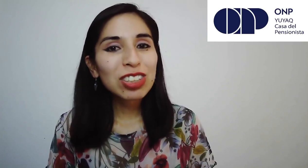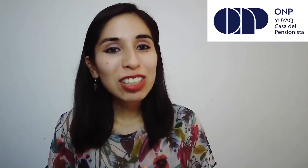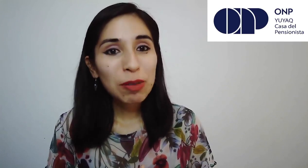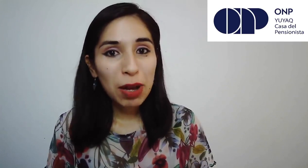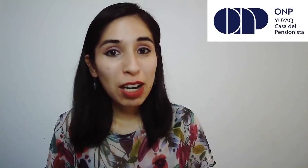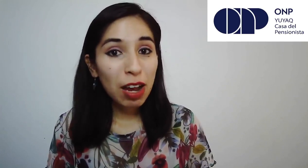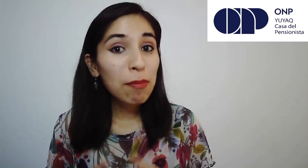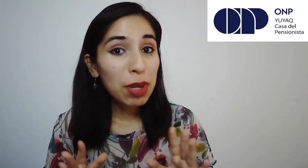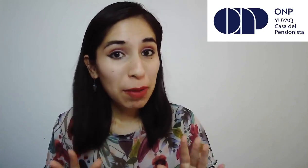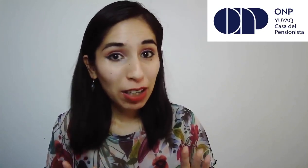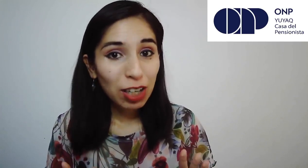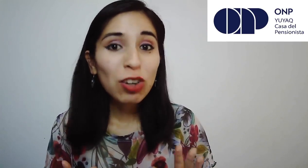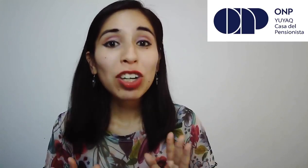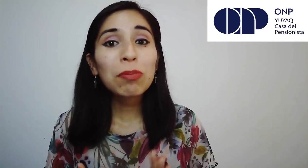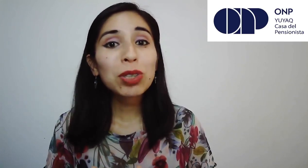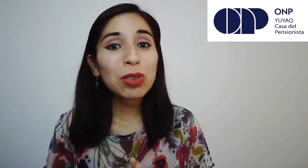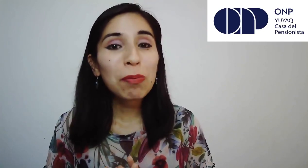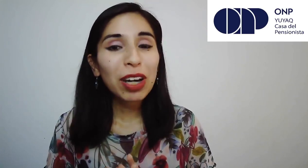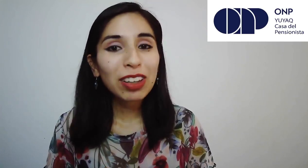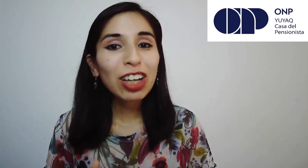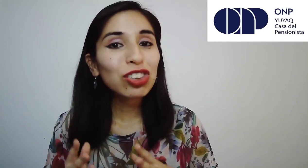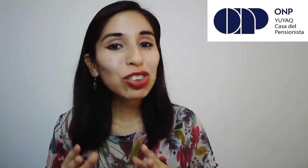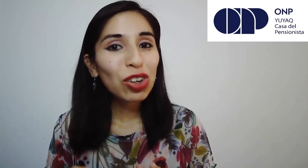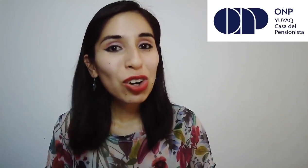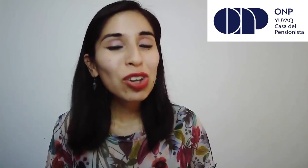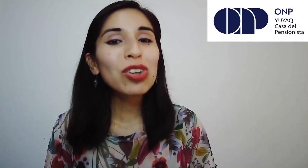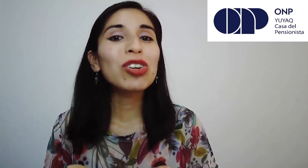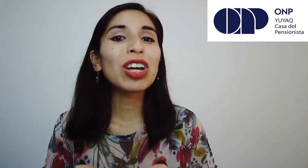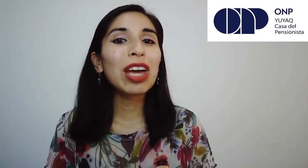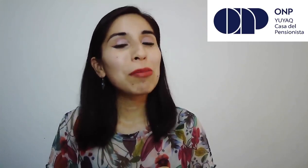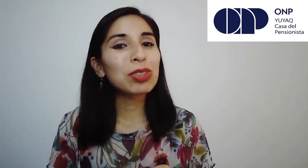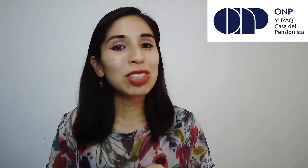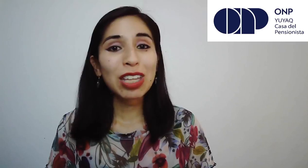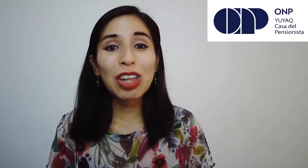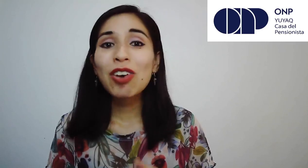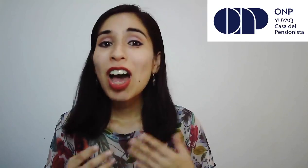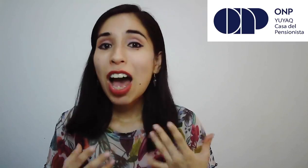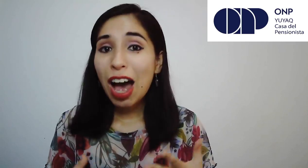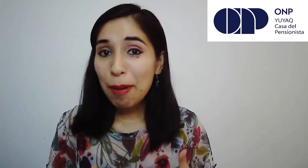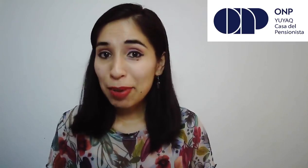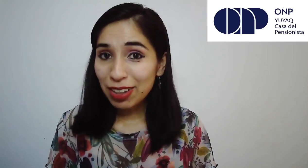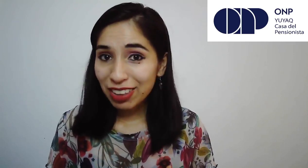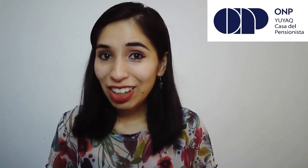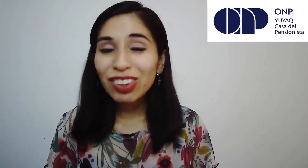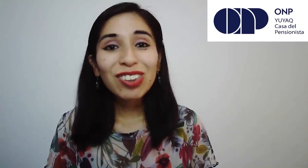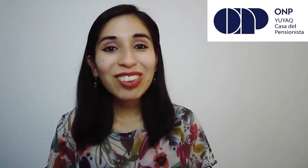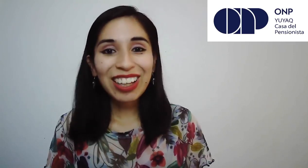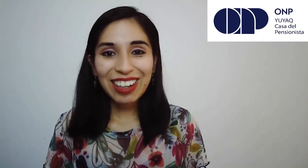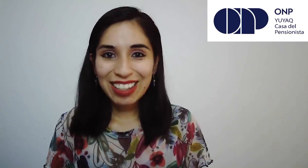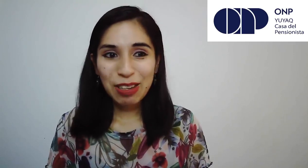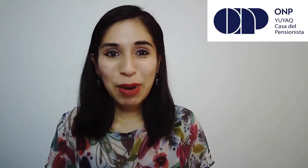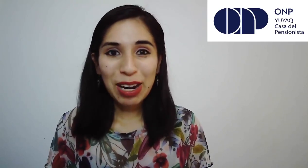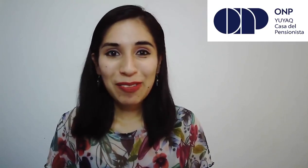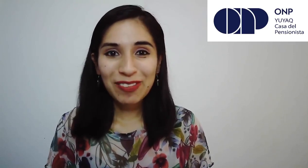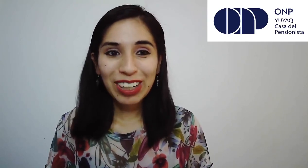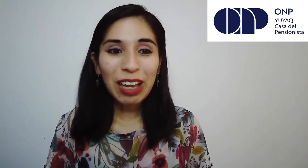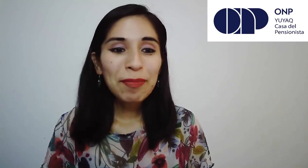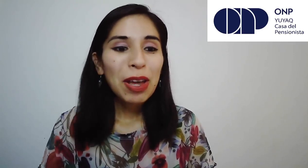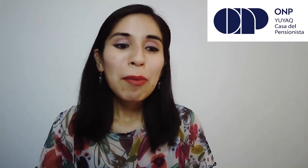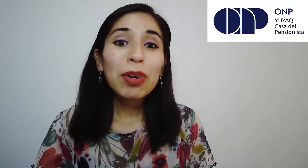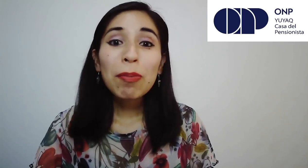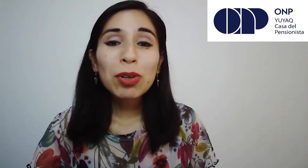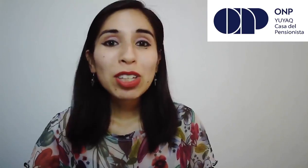realizando esta semana me imagino que han puesto en práctica todo lo que hemos estado aprendiendo durante la semana